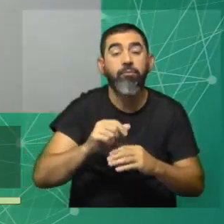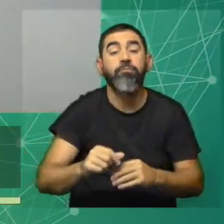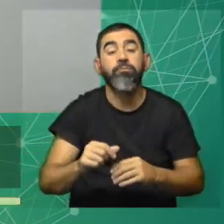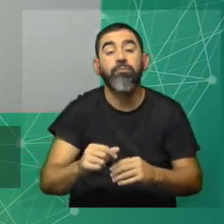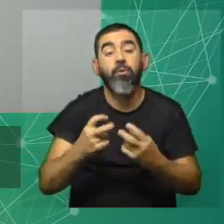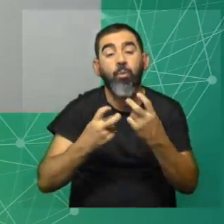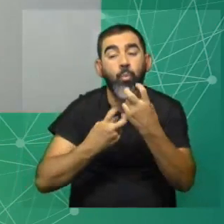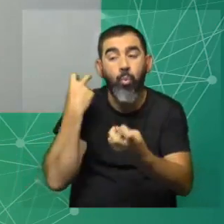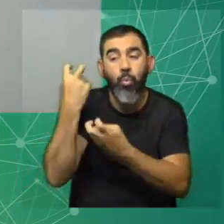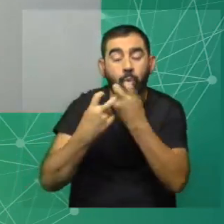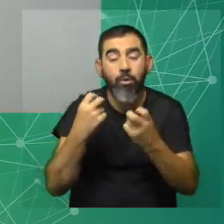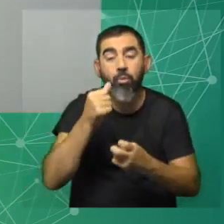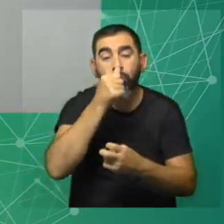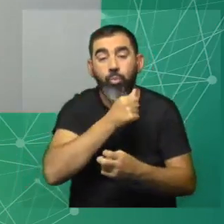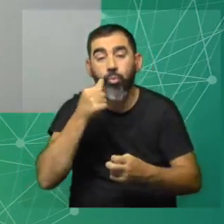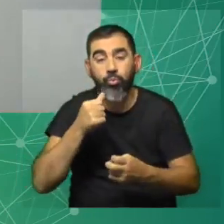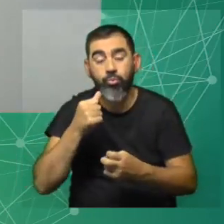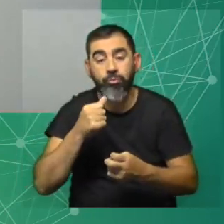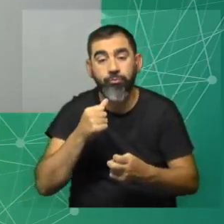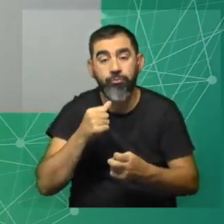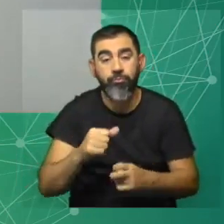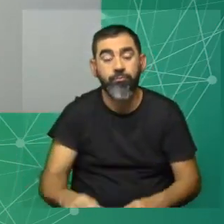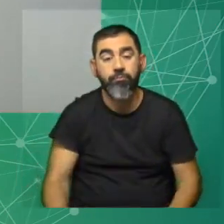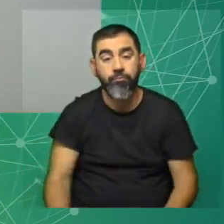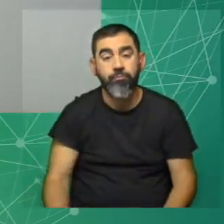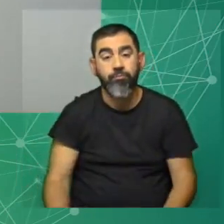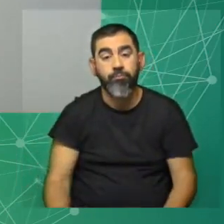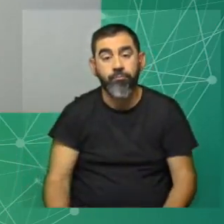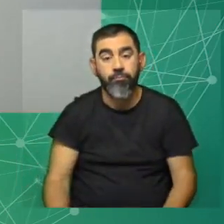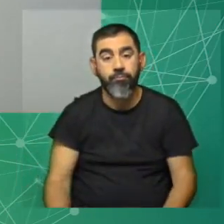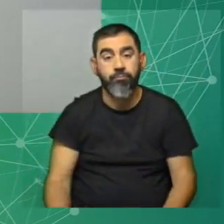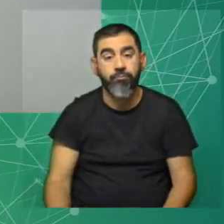para llegar a esto que es lo que nos está preocupando ahora.